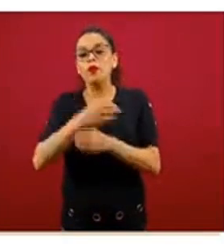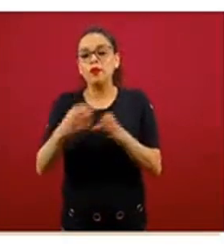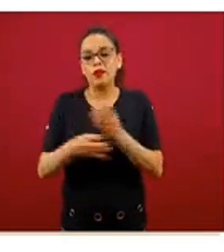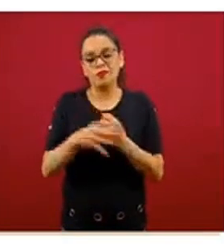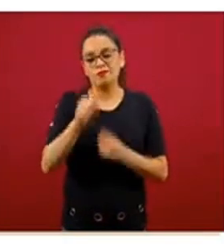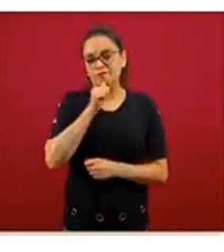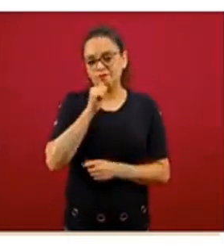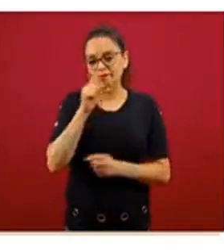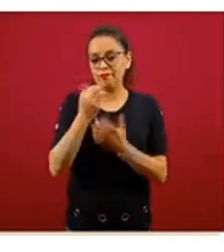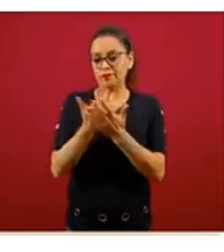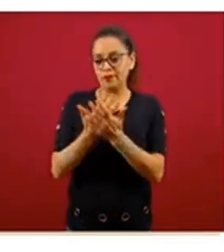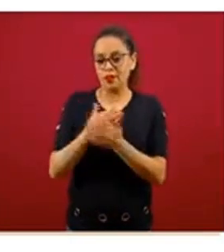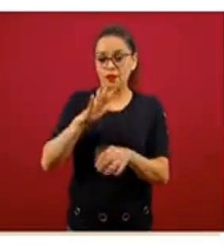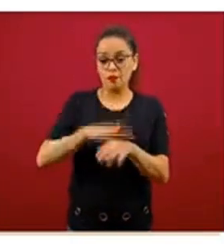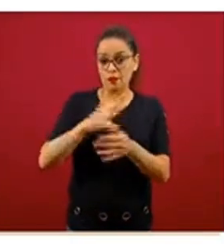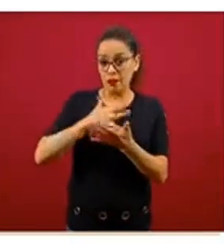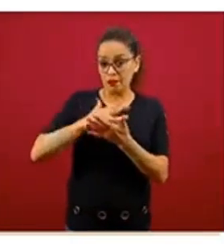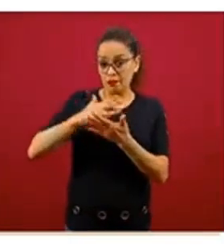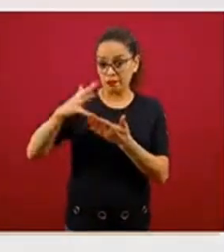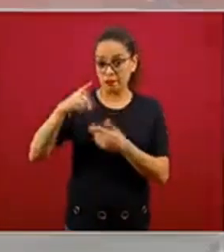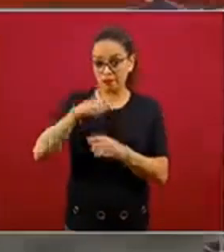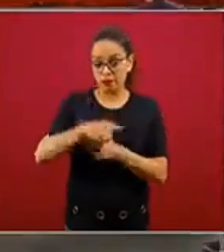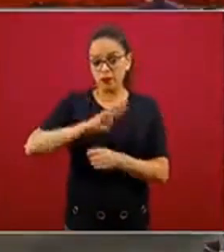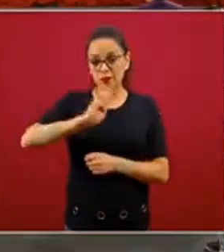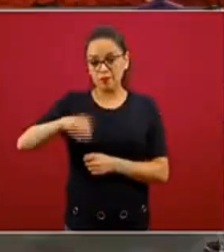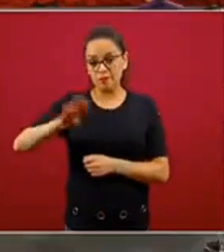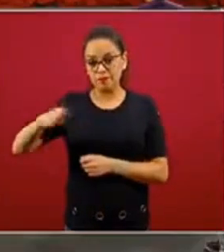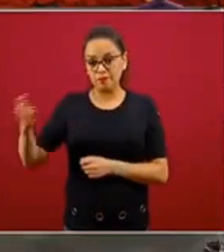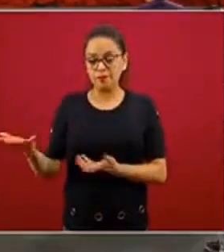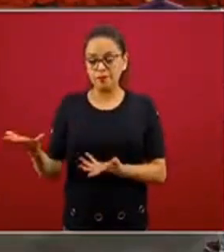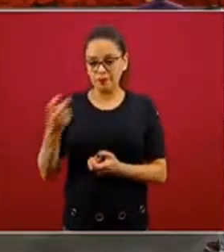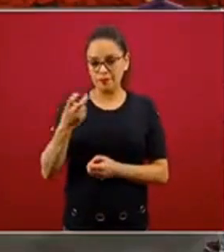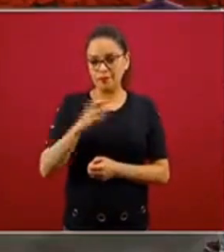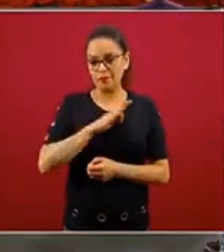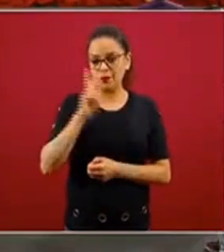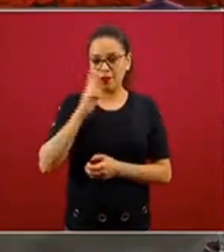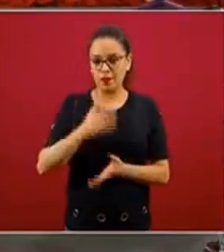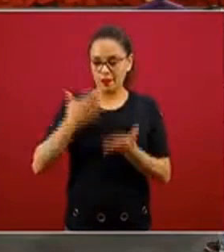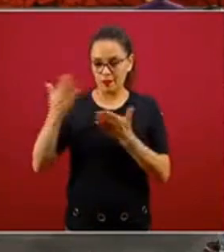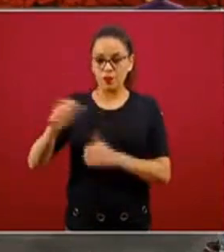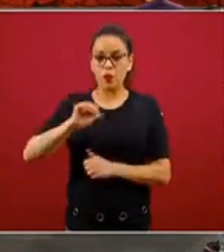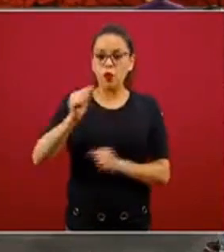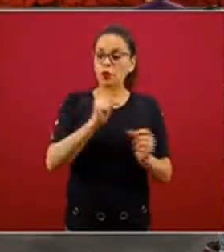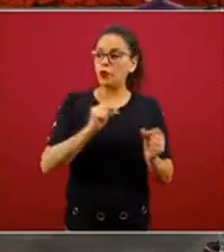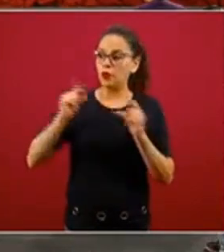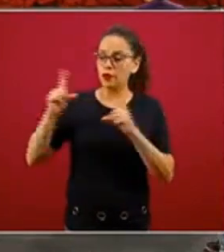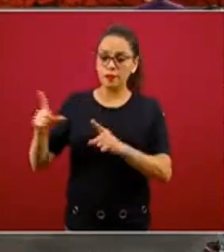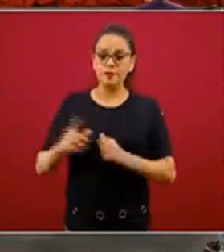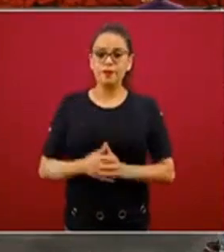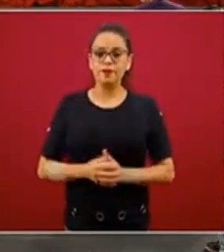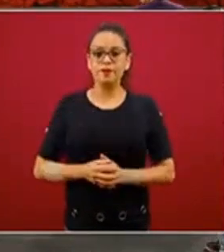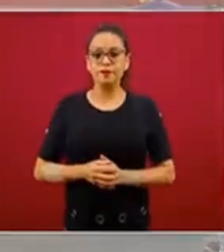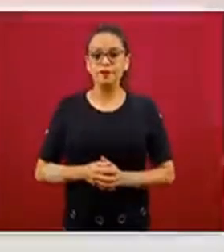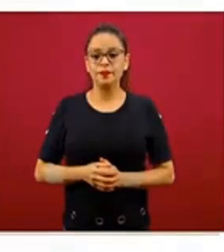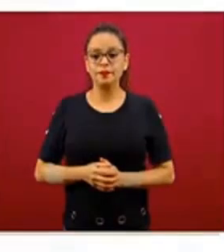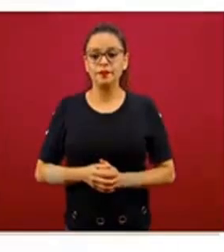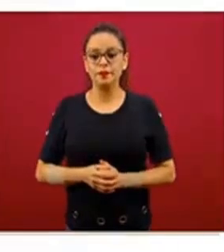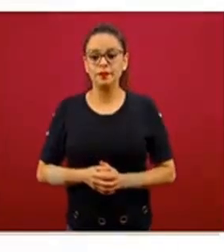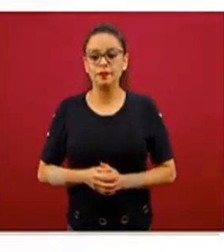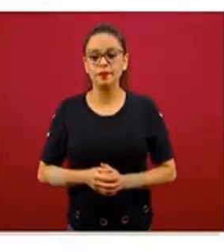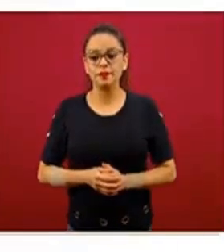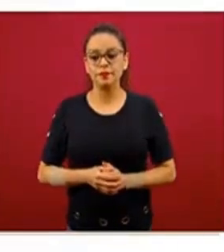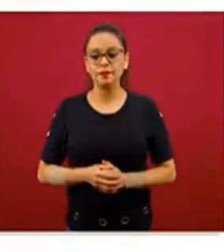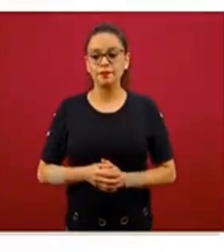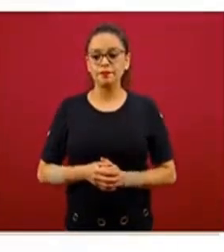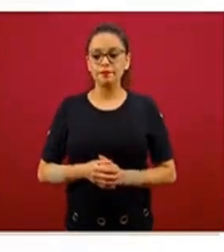presentado la mayoría de las defunciones. La siguiente diapositiva. Gracias. Podemos ver la carga, la